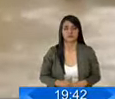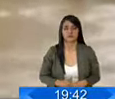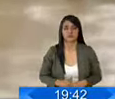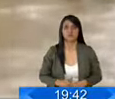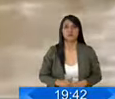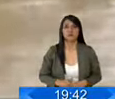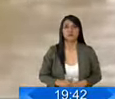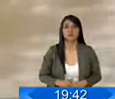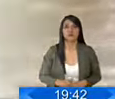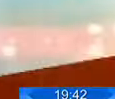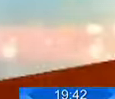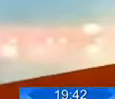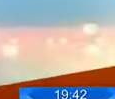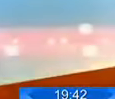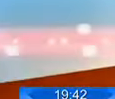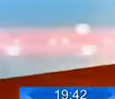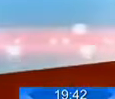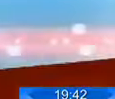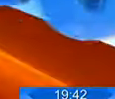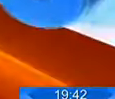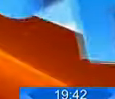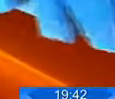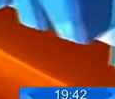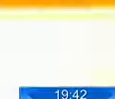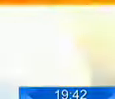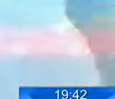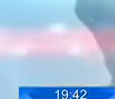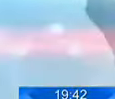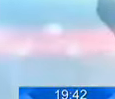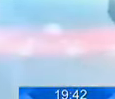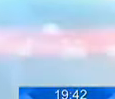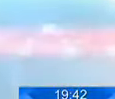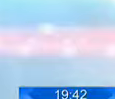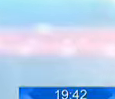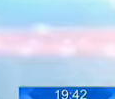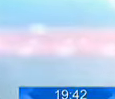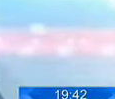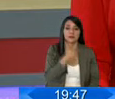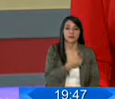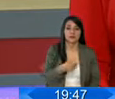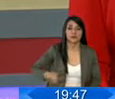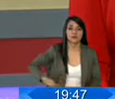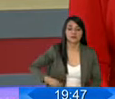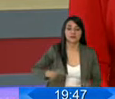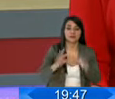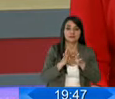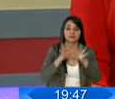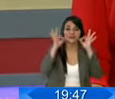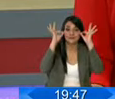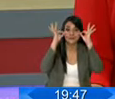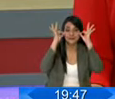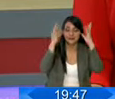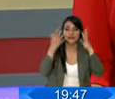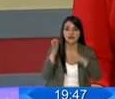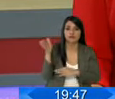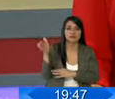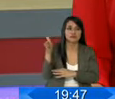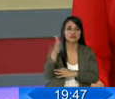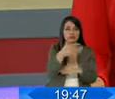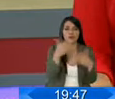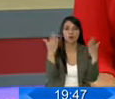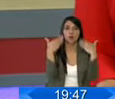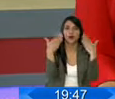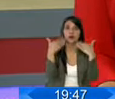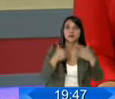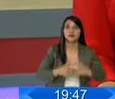Johnny Armendáriz. Osuma, Guillermo Lasso, recorrió el suroeste de